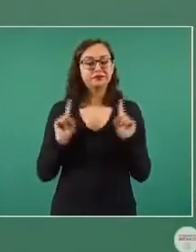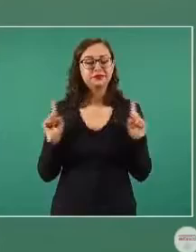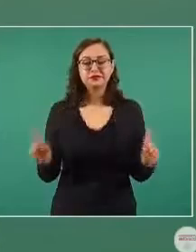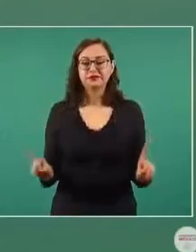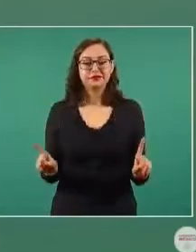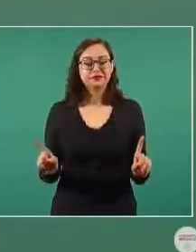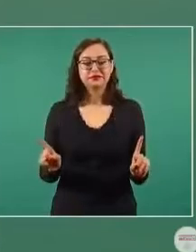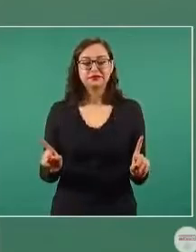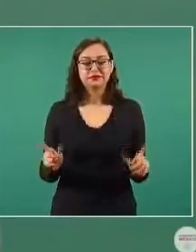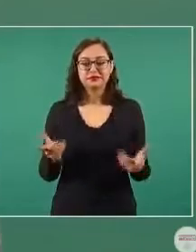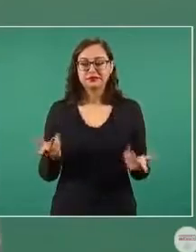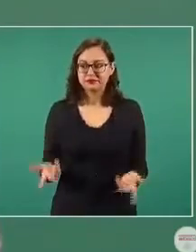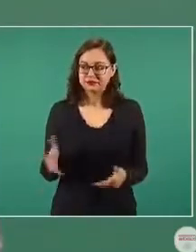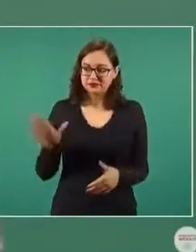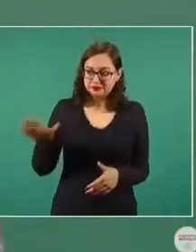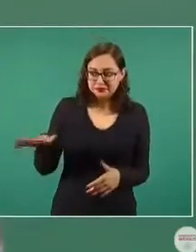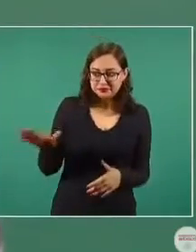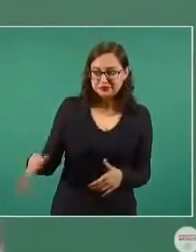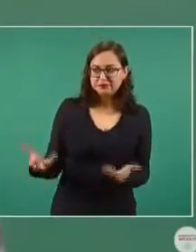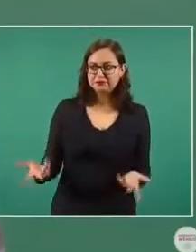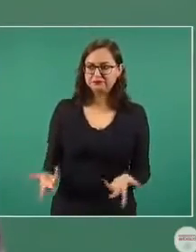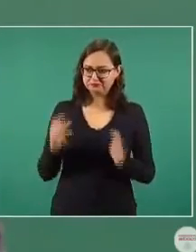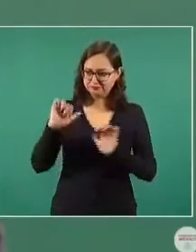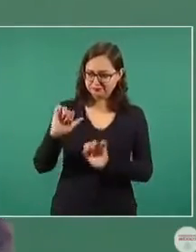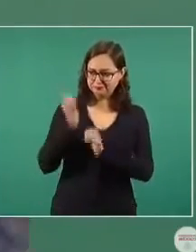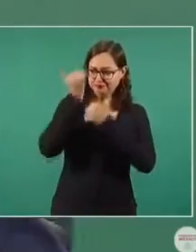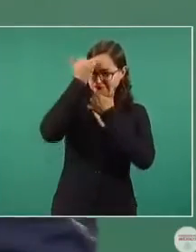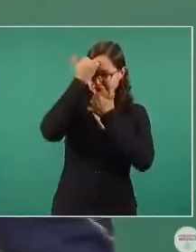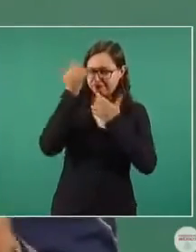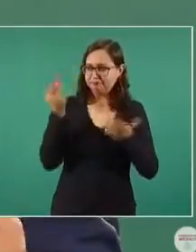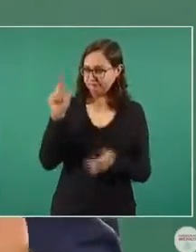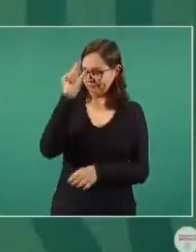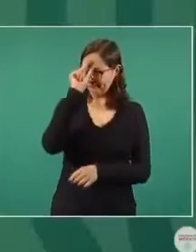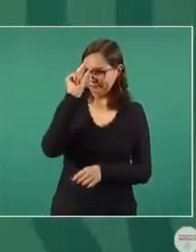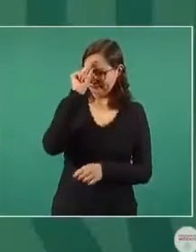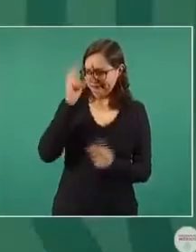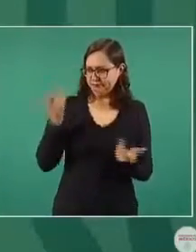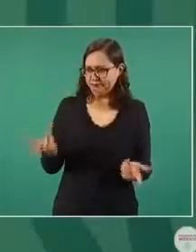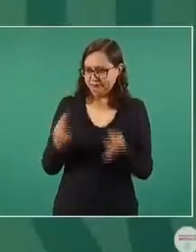asimilar de que es de sabios cambiar de opinión, siguen